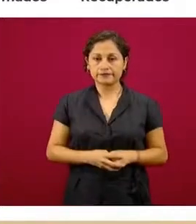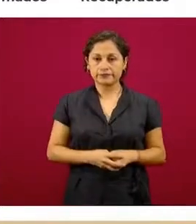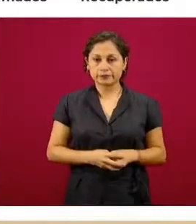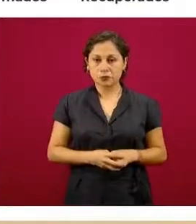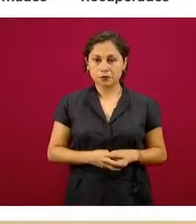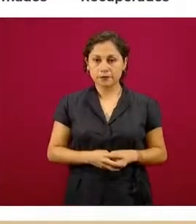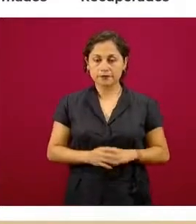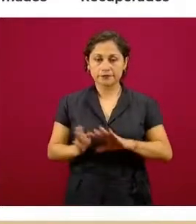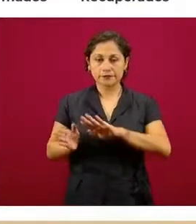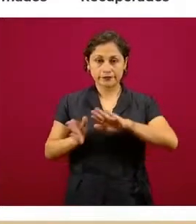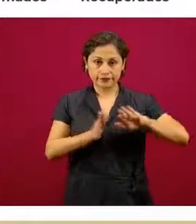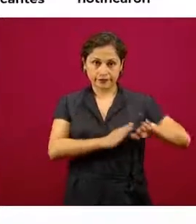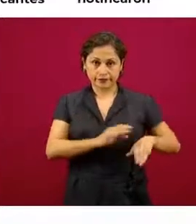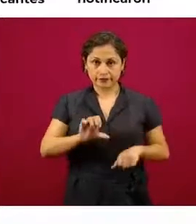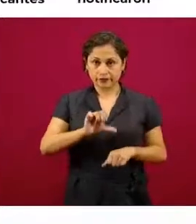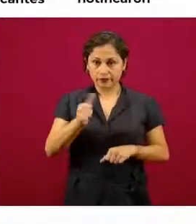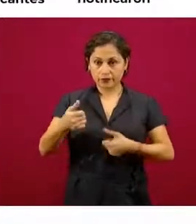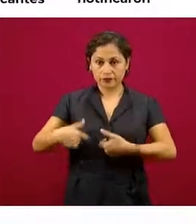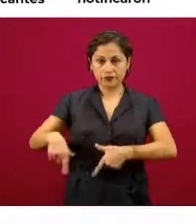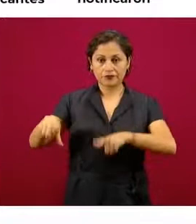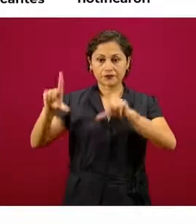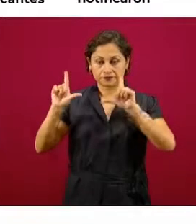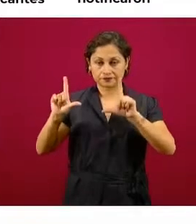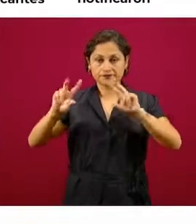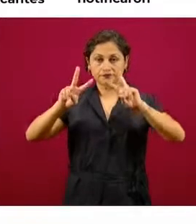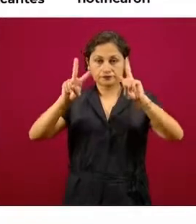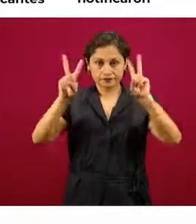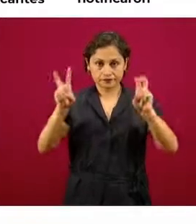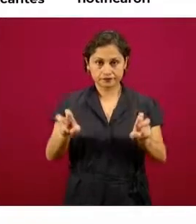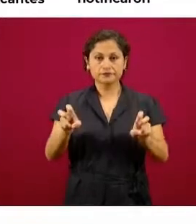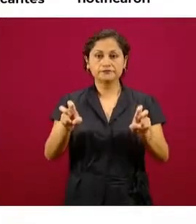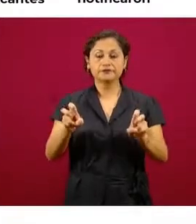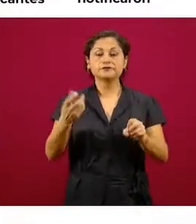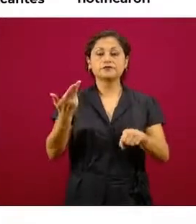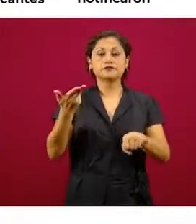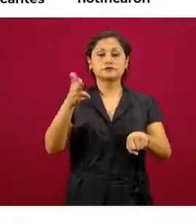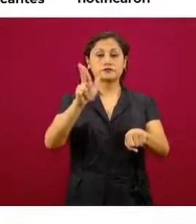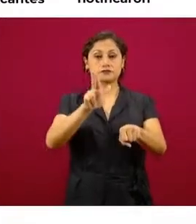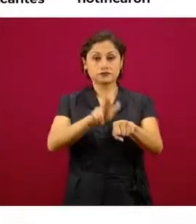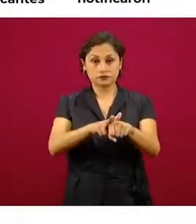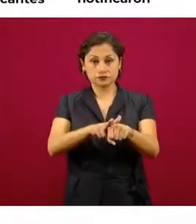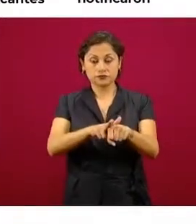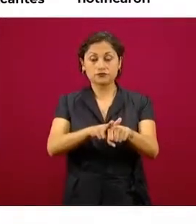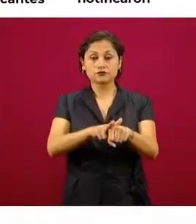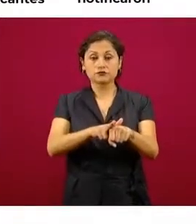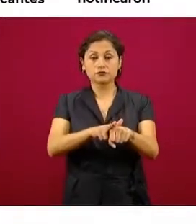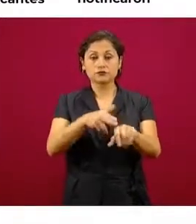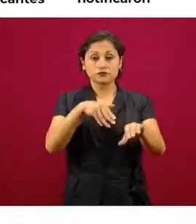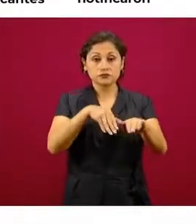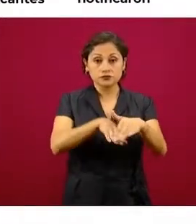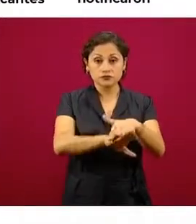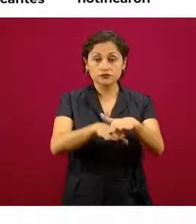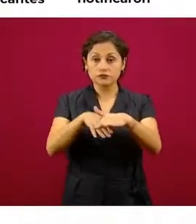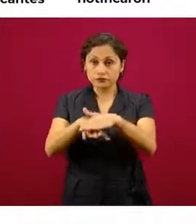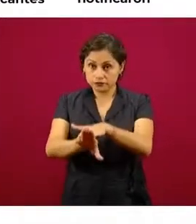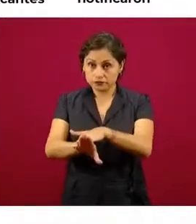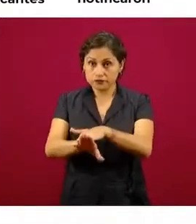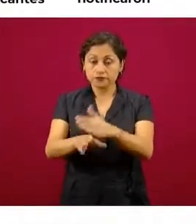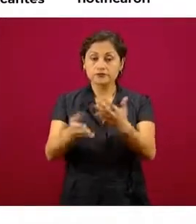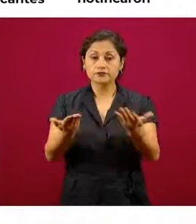Veamos ahora sí el siguiente grupo de diapositivas que tienen que ver con la ocupación y disponibilidad